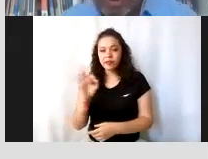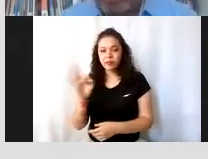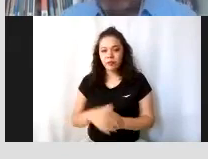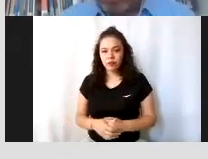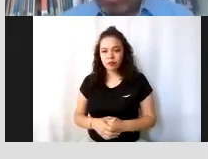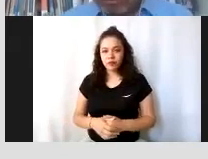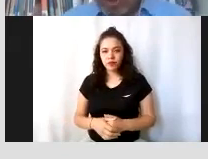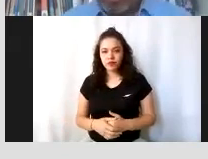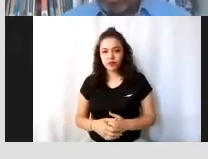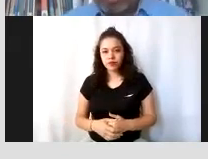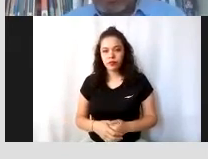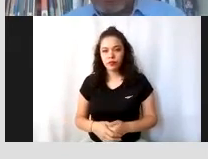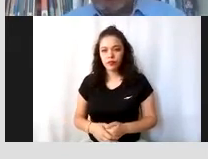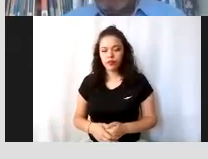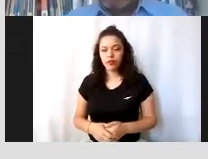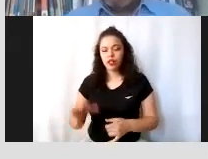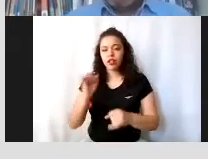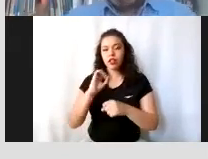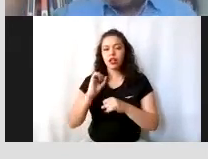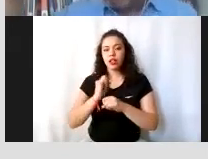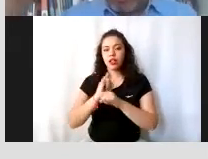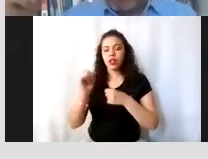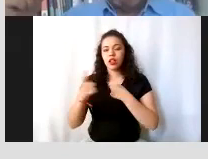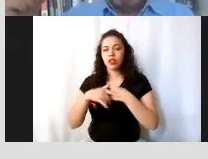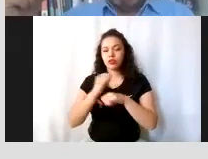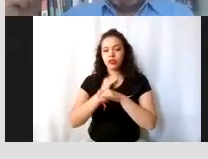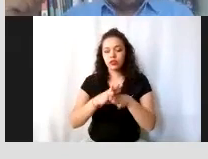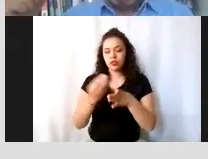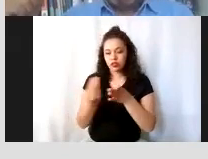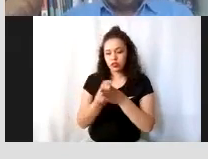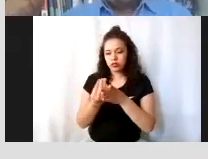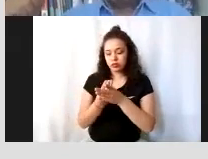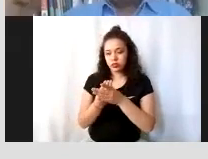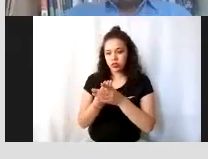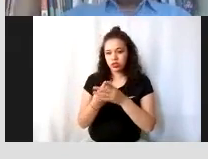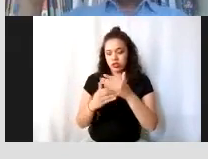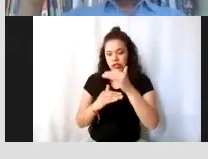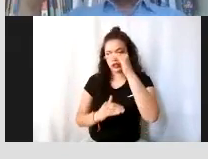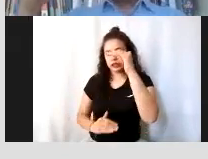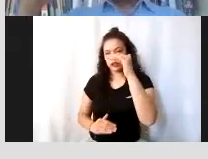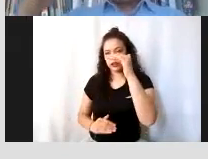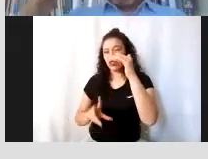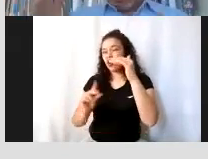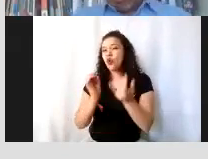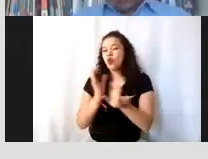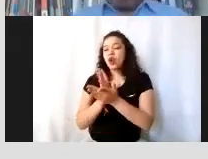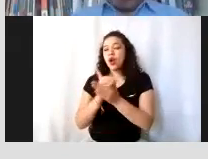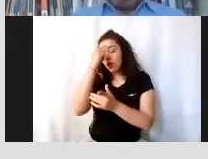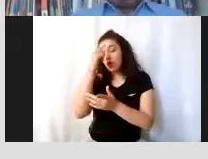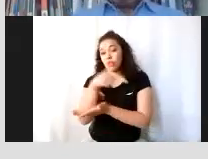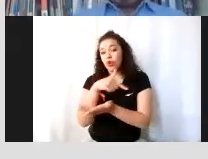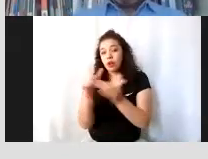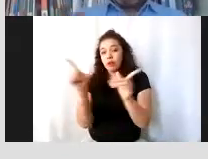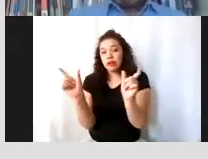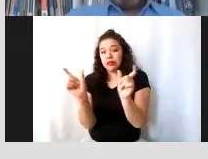yo recabe datos personales no sea muy grande. Entonces solamente tengo un espacio